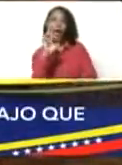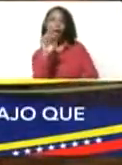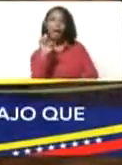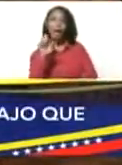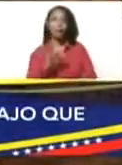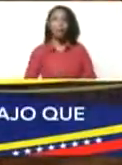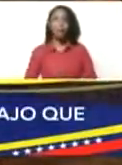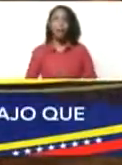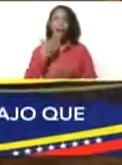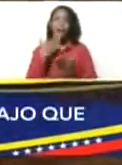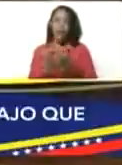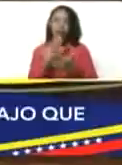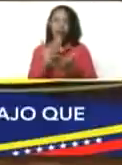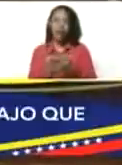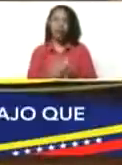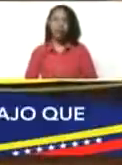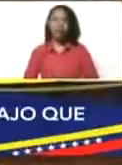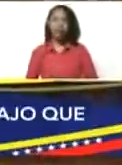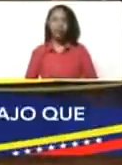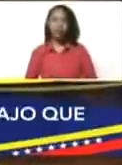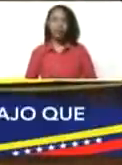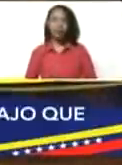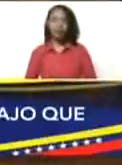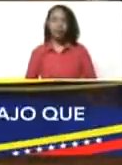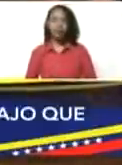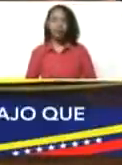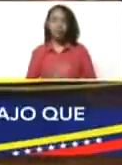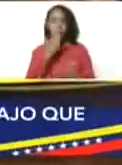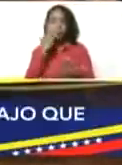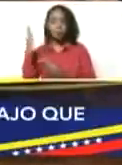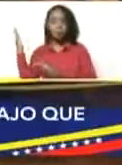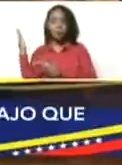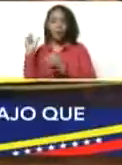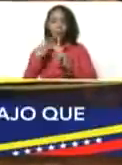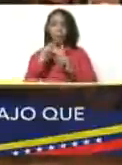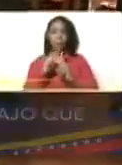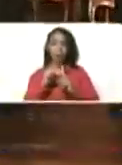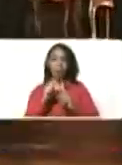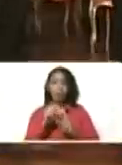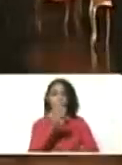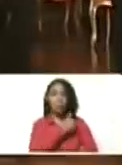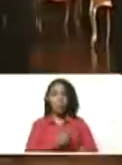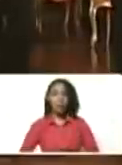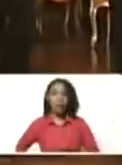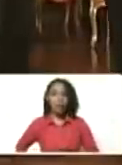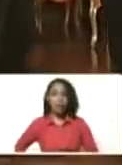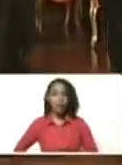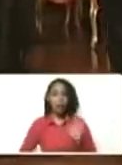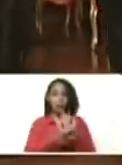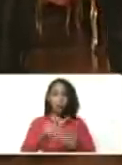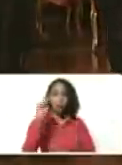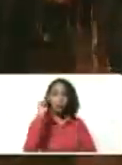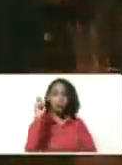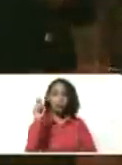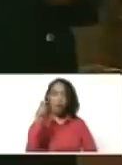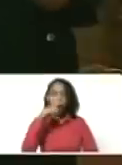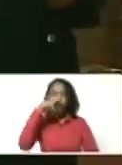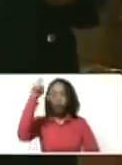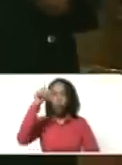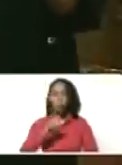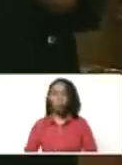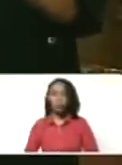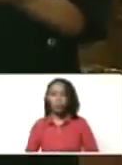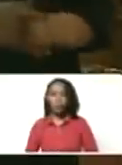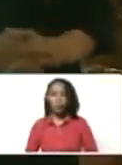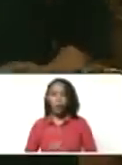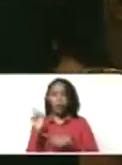Herrera. Muchas gracias. Han sido las palabras del presidente constitucional Nicolás Maduro en